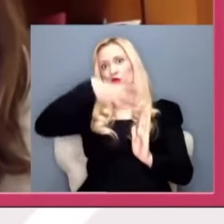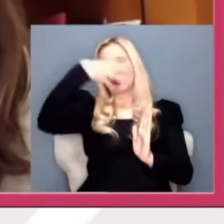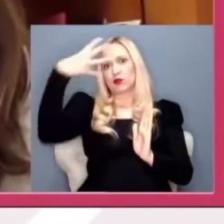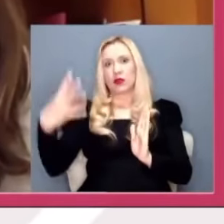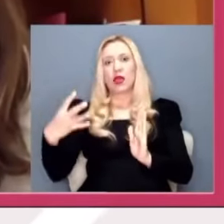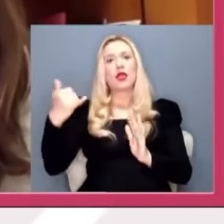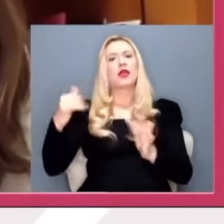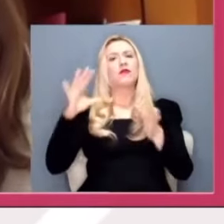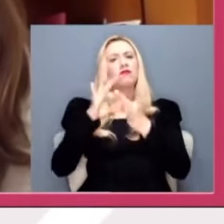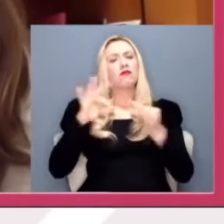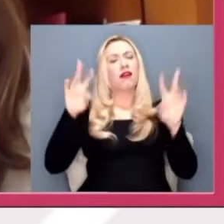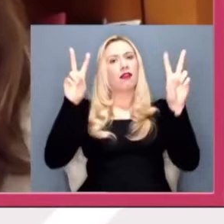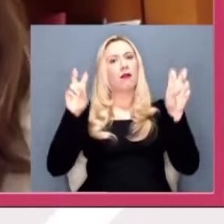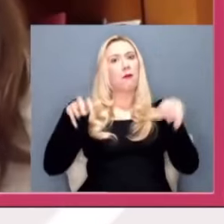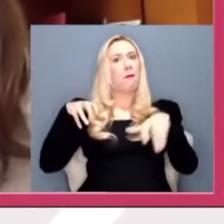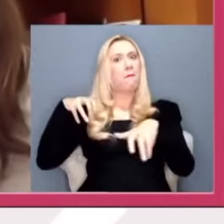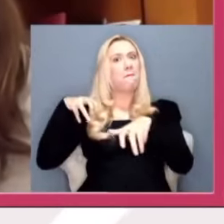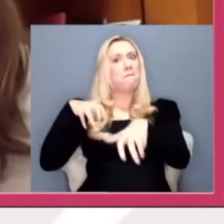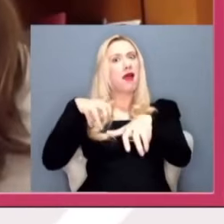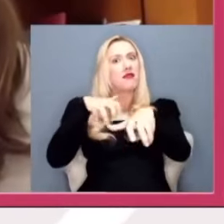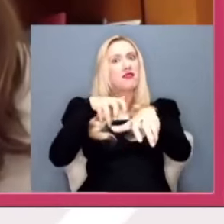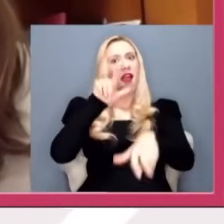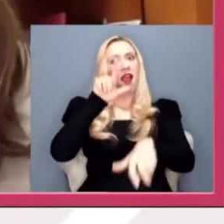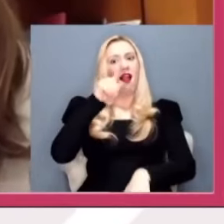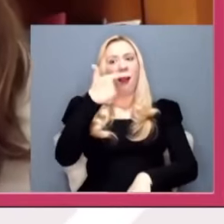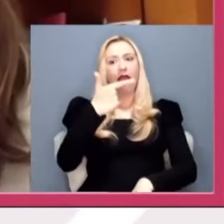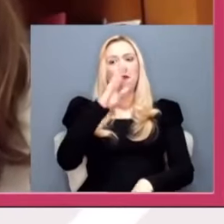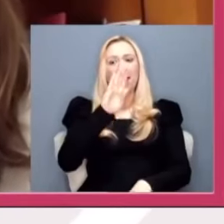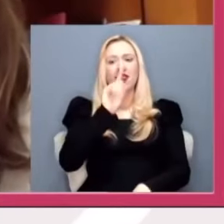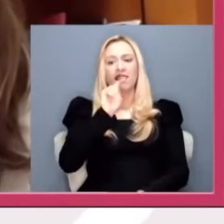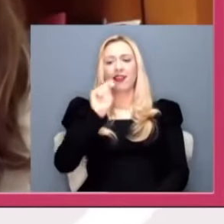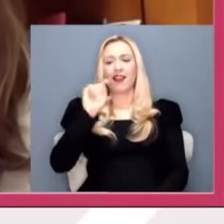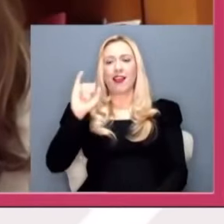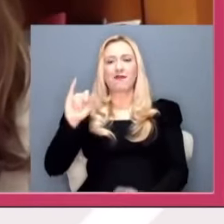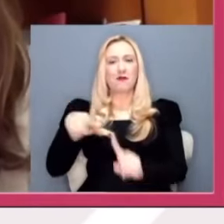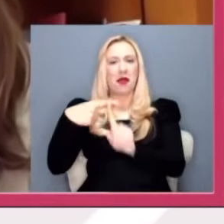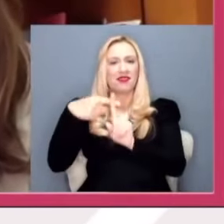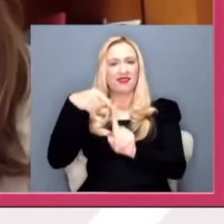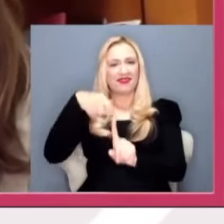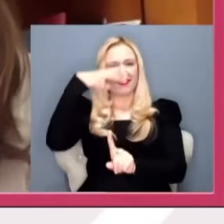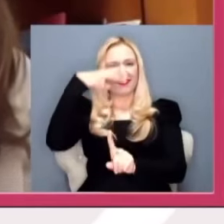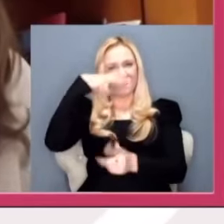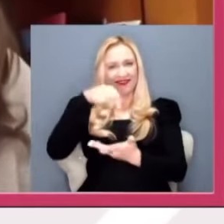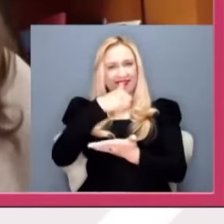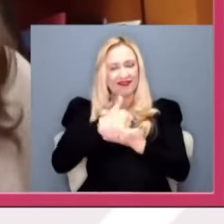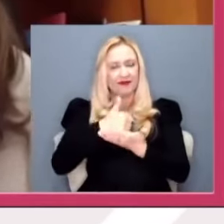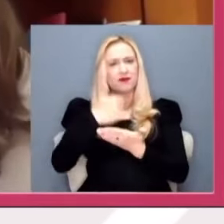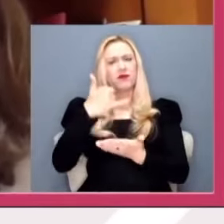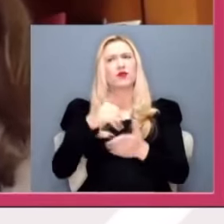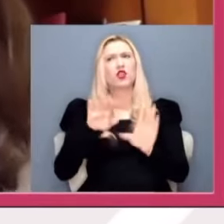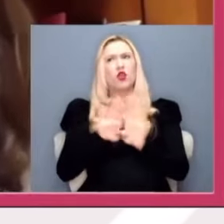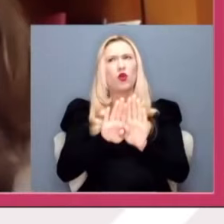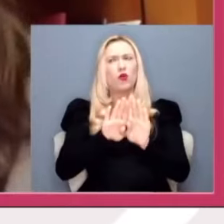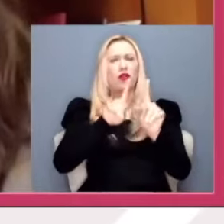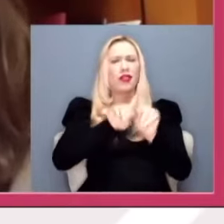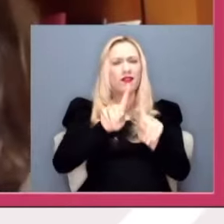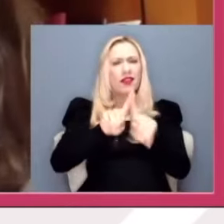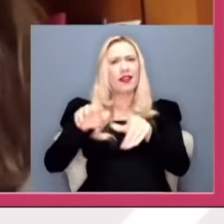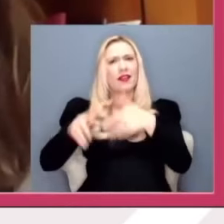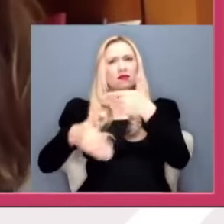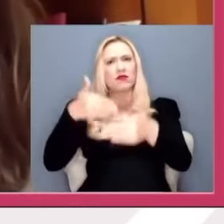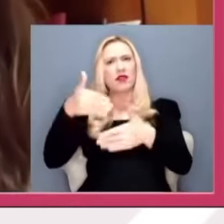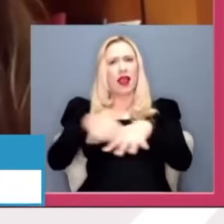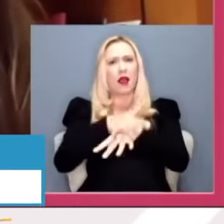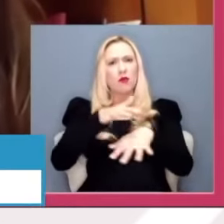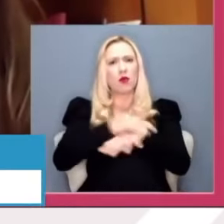en la Ciudad de México y por supuesto hablaremos ahora sobre los impactos diferenciados. Pero antes de cambiar de tema, yo